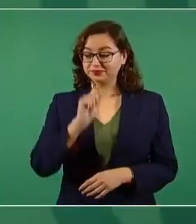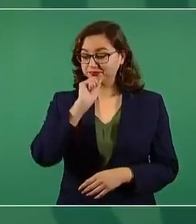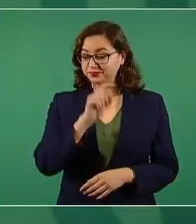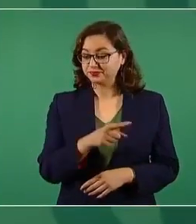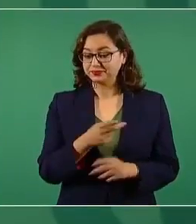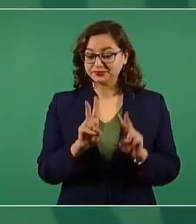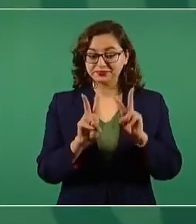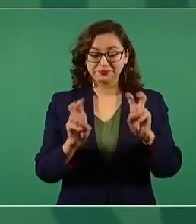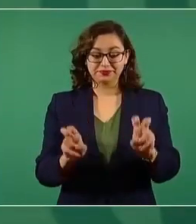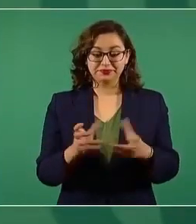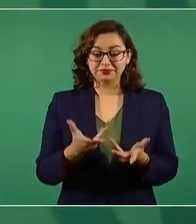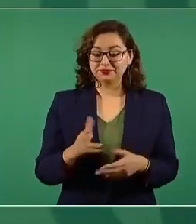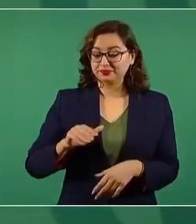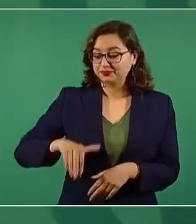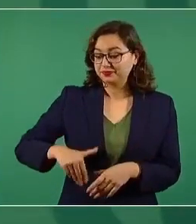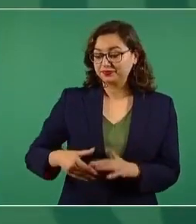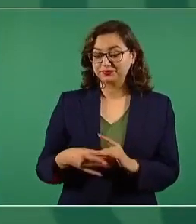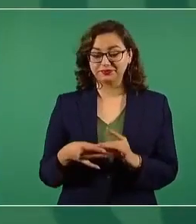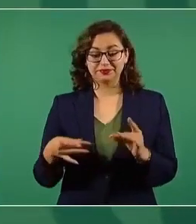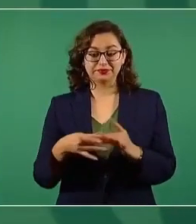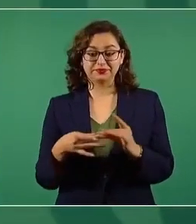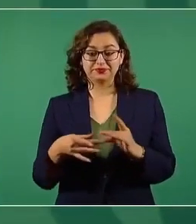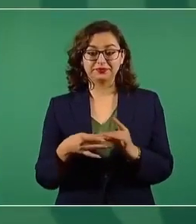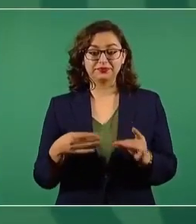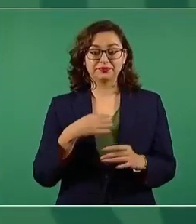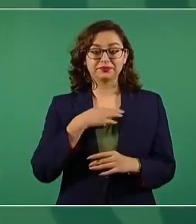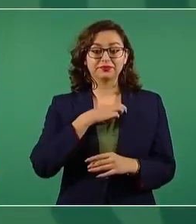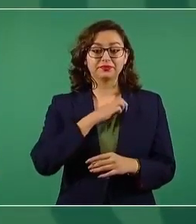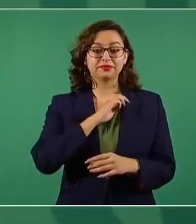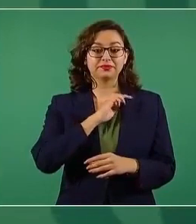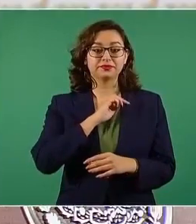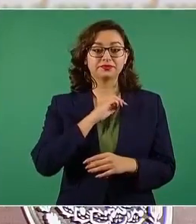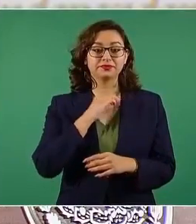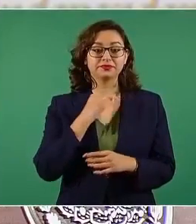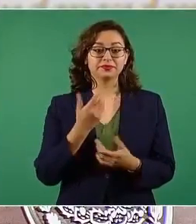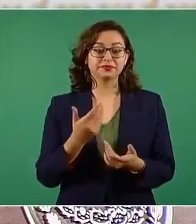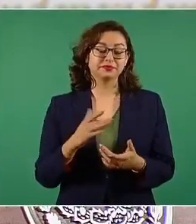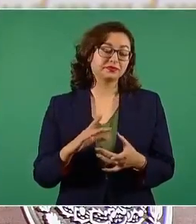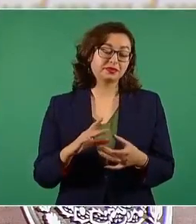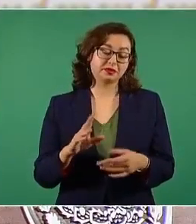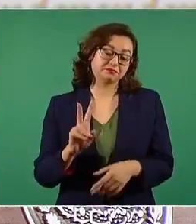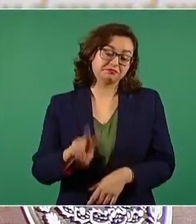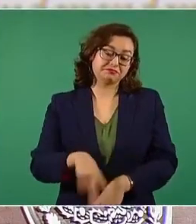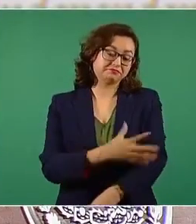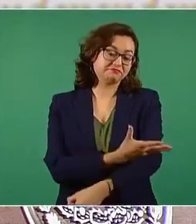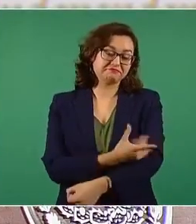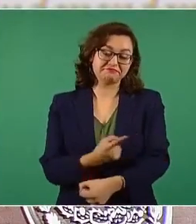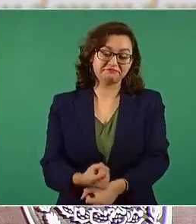con toda franqueza y transparencia.